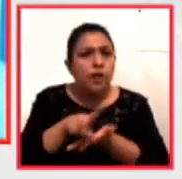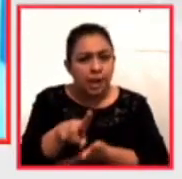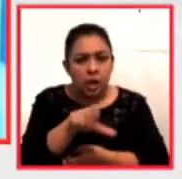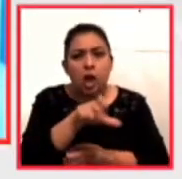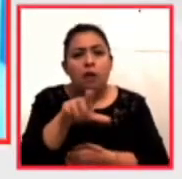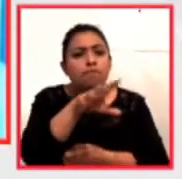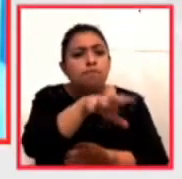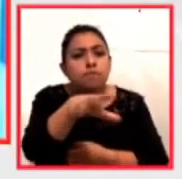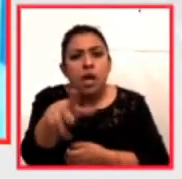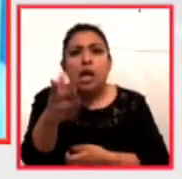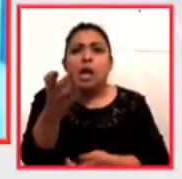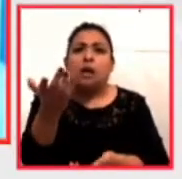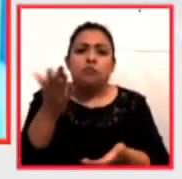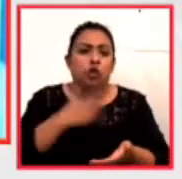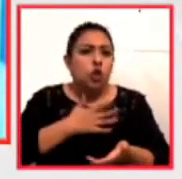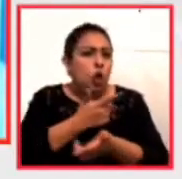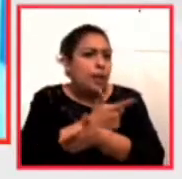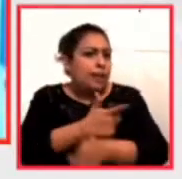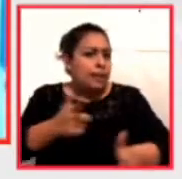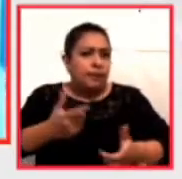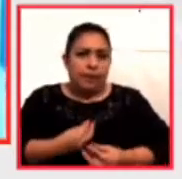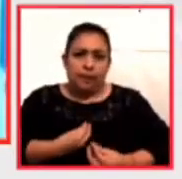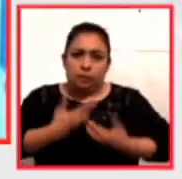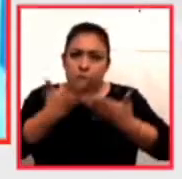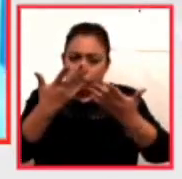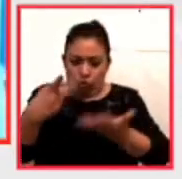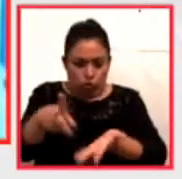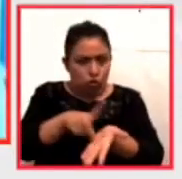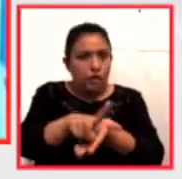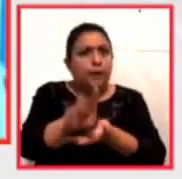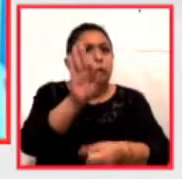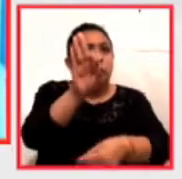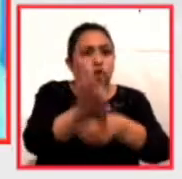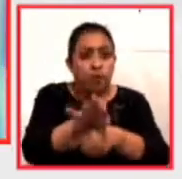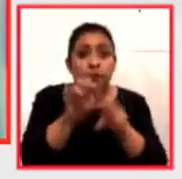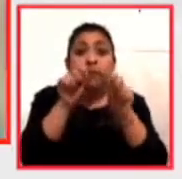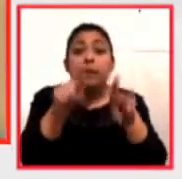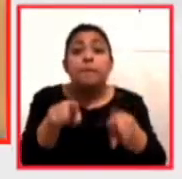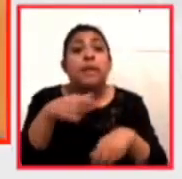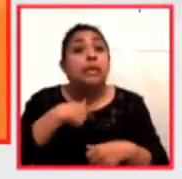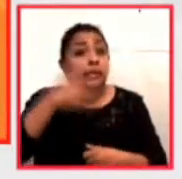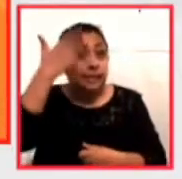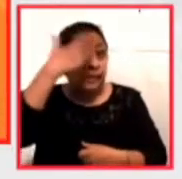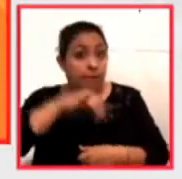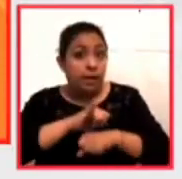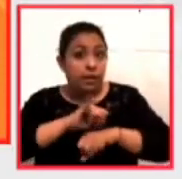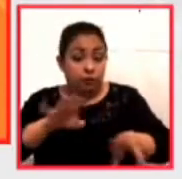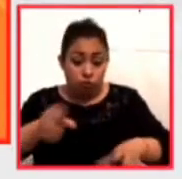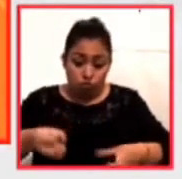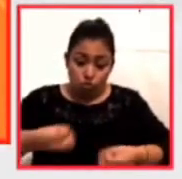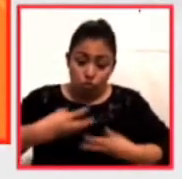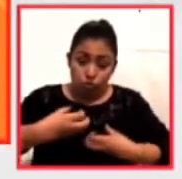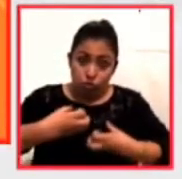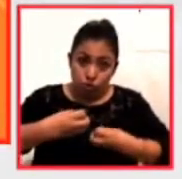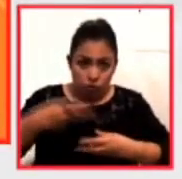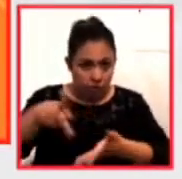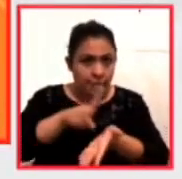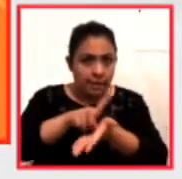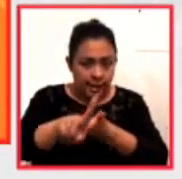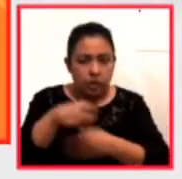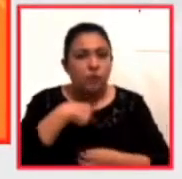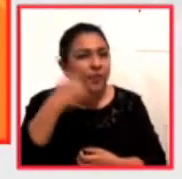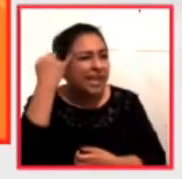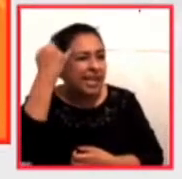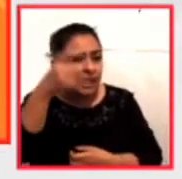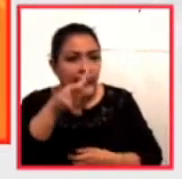para el ejercicio de su libertad de expresión y tienen también derecho a saber. La idea principal de esta serie,